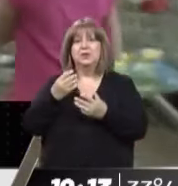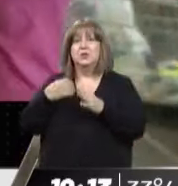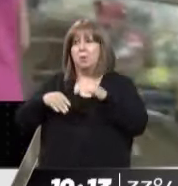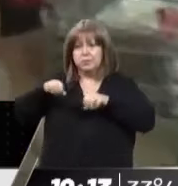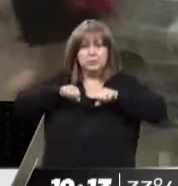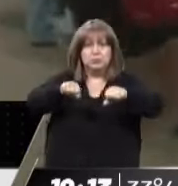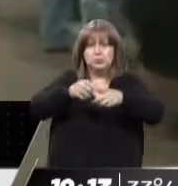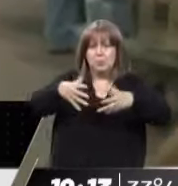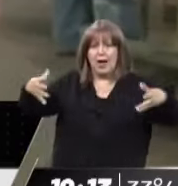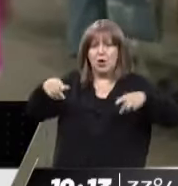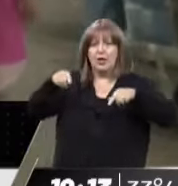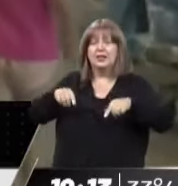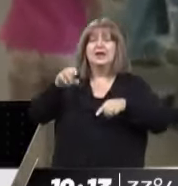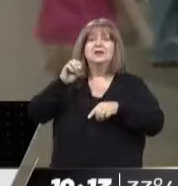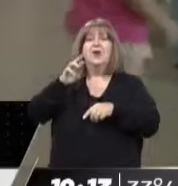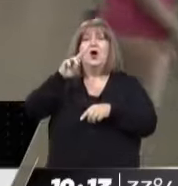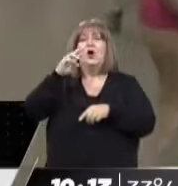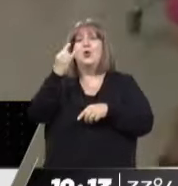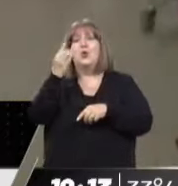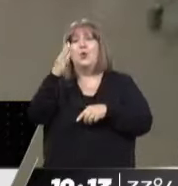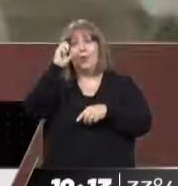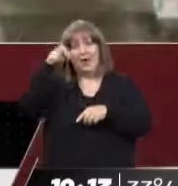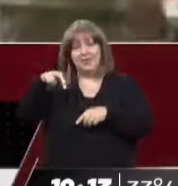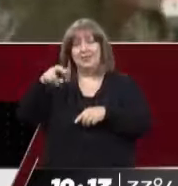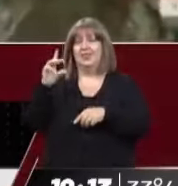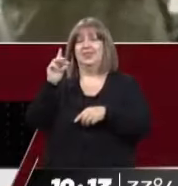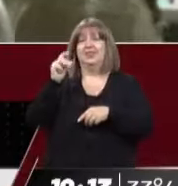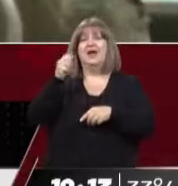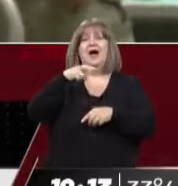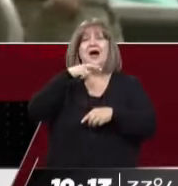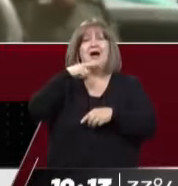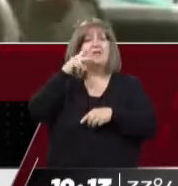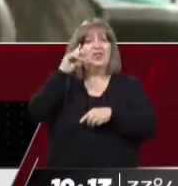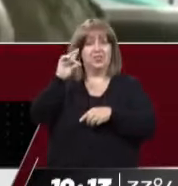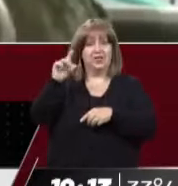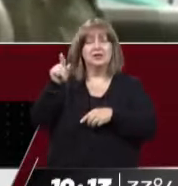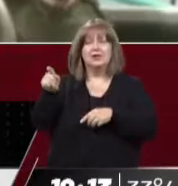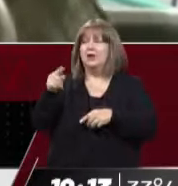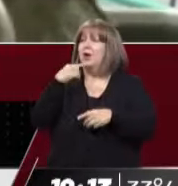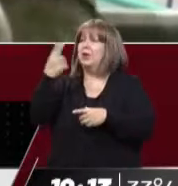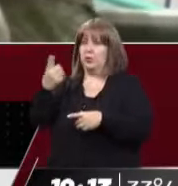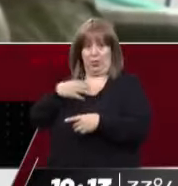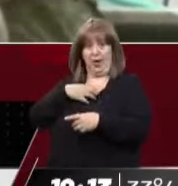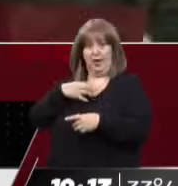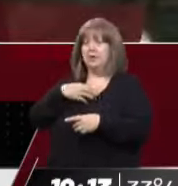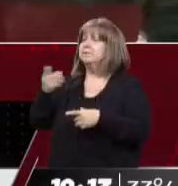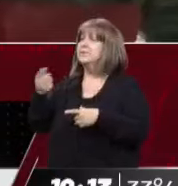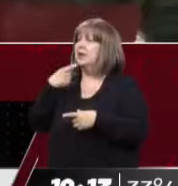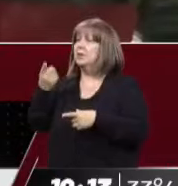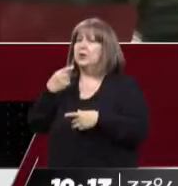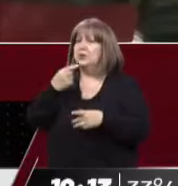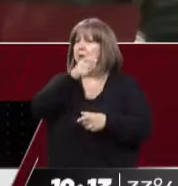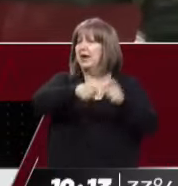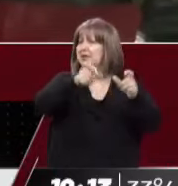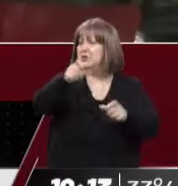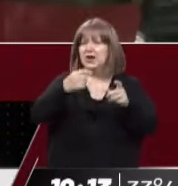más importantes de Mendoza, con Rubén David, para que nos cuente justamente él cómo está viviendo esta situación, porque la gente decía... Ya hay productos